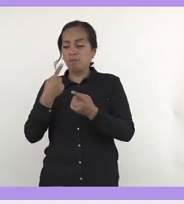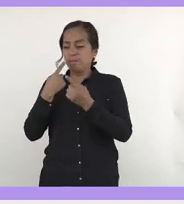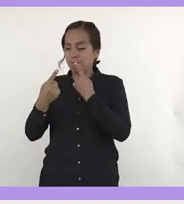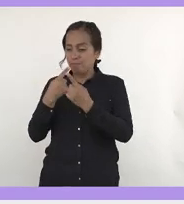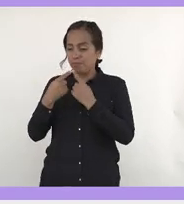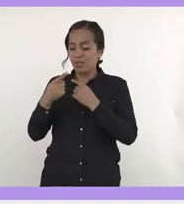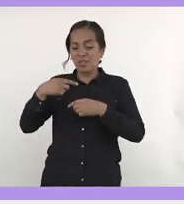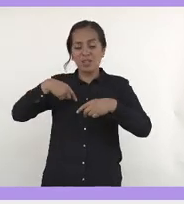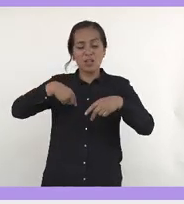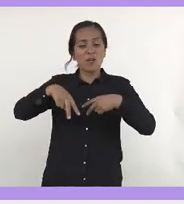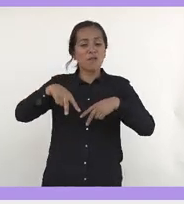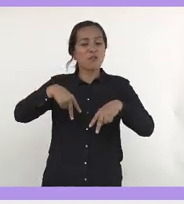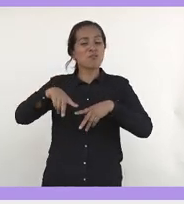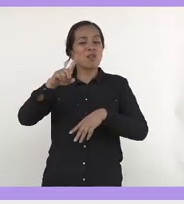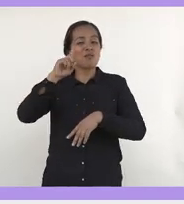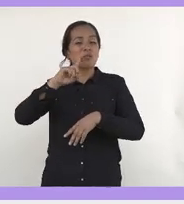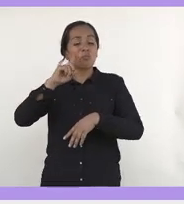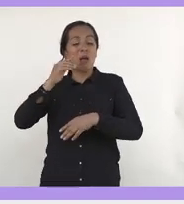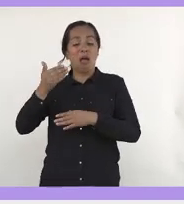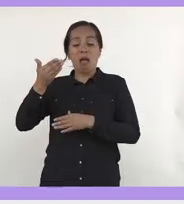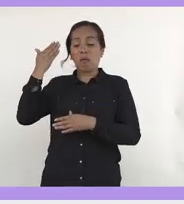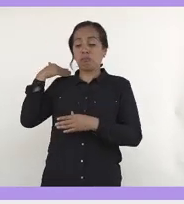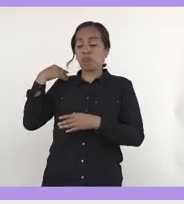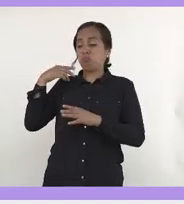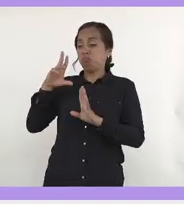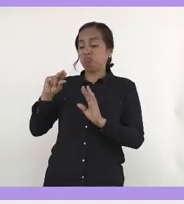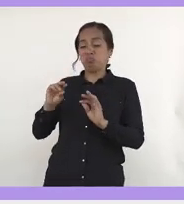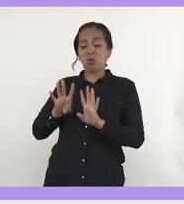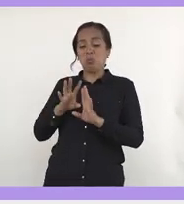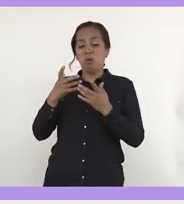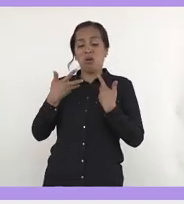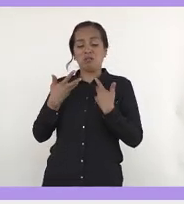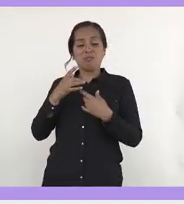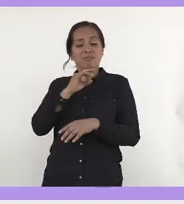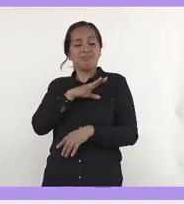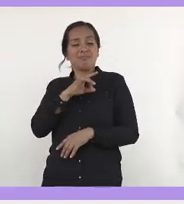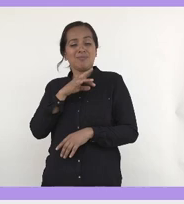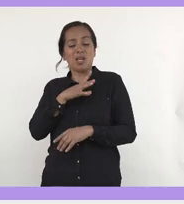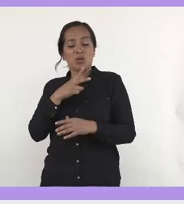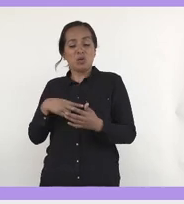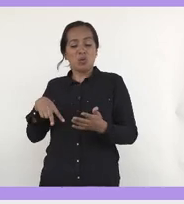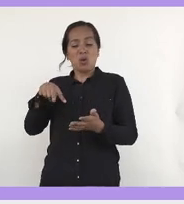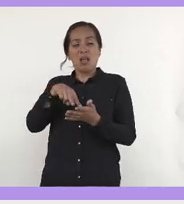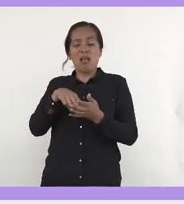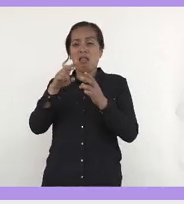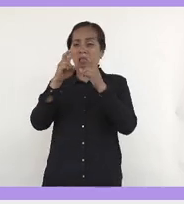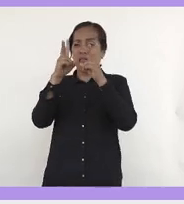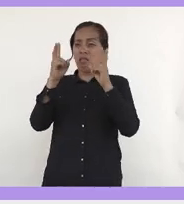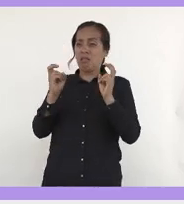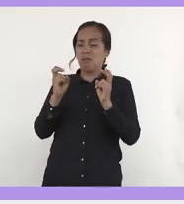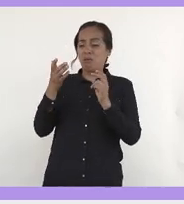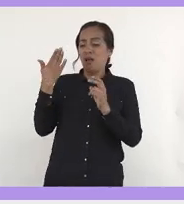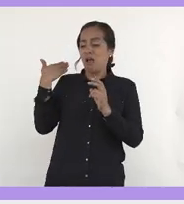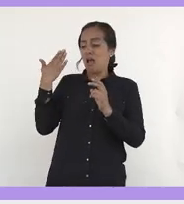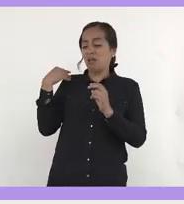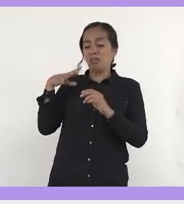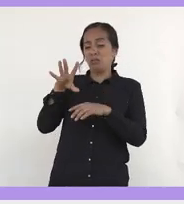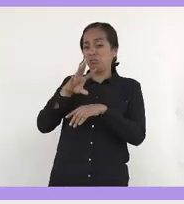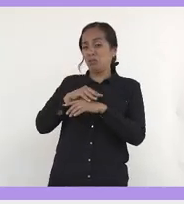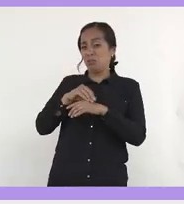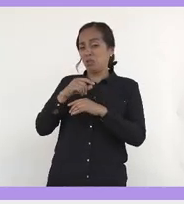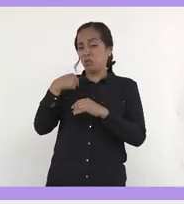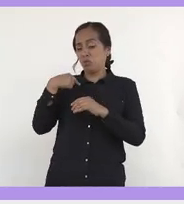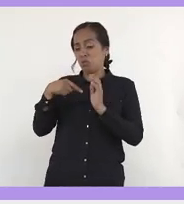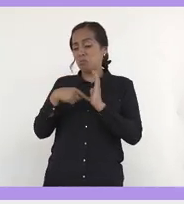tema de fútbol femenil que antes no se hablaba tapánico o sea da pánico subirte hablar de temas que antes no estaban tan